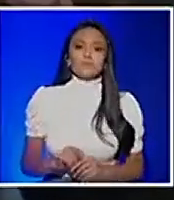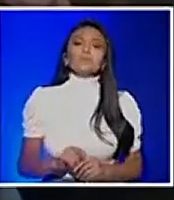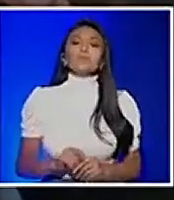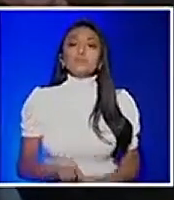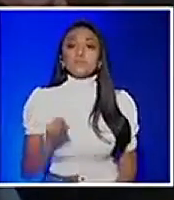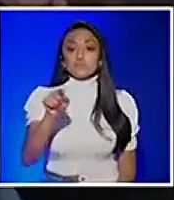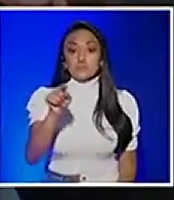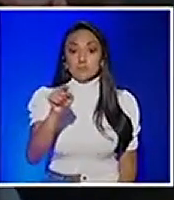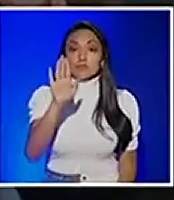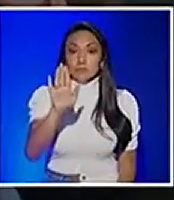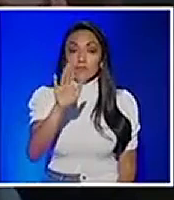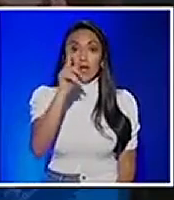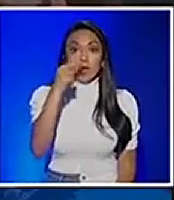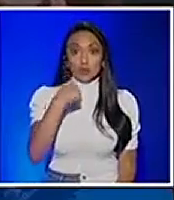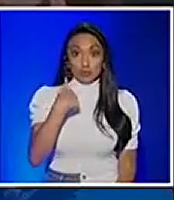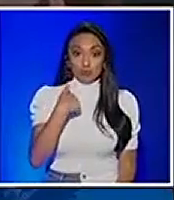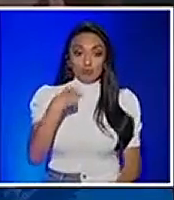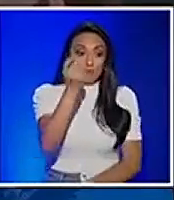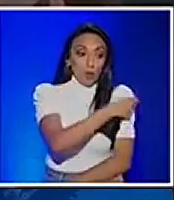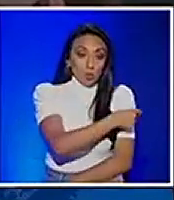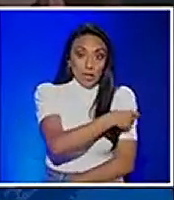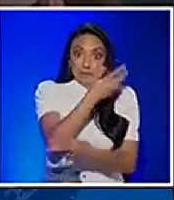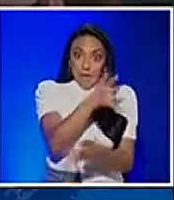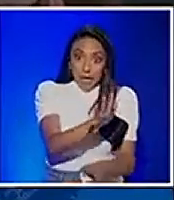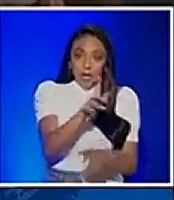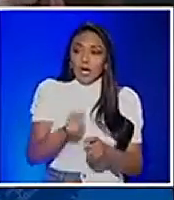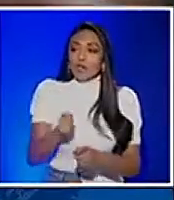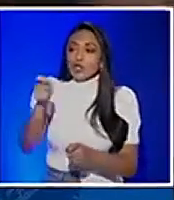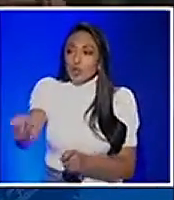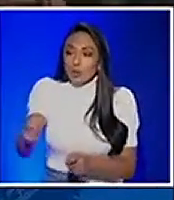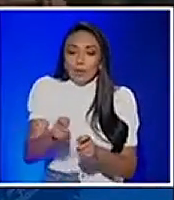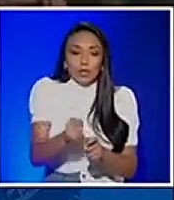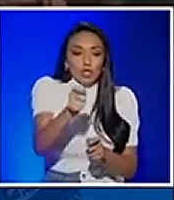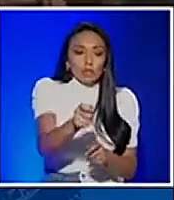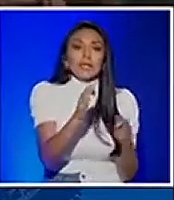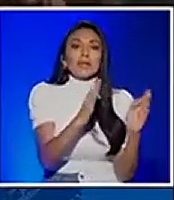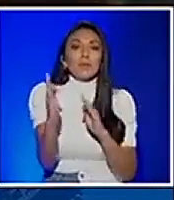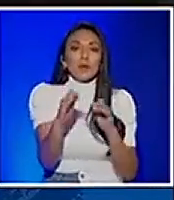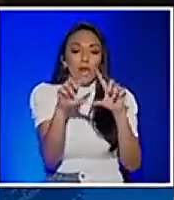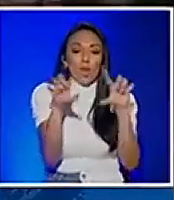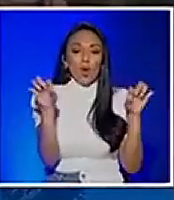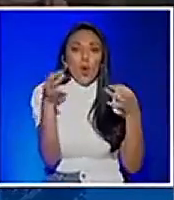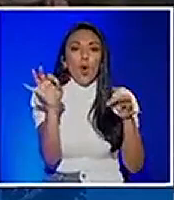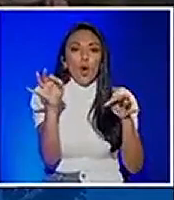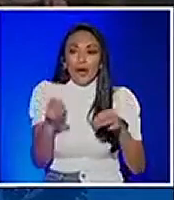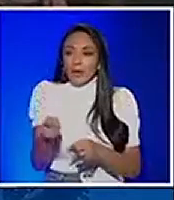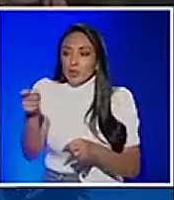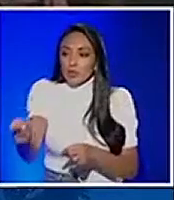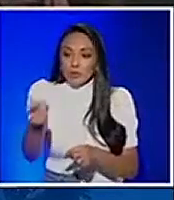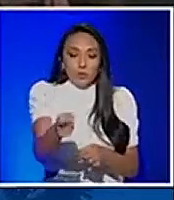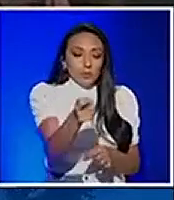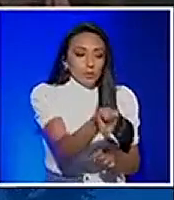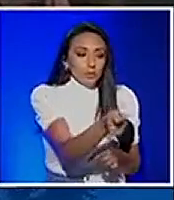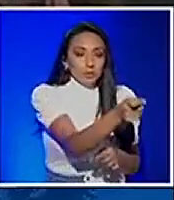puntos entregamos los carnets de vacunación, que pueden ser provisionales también, o los carnets en físico,